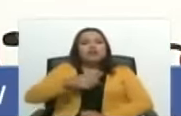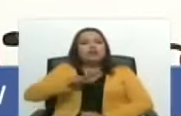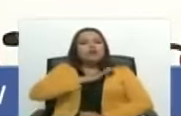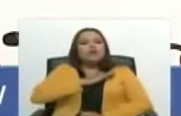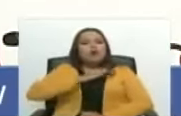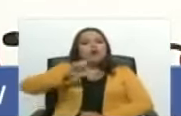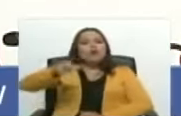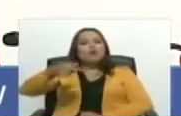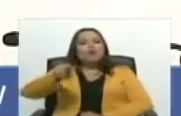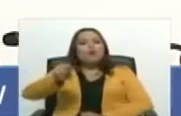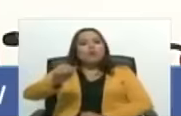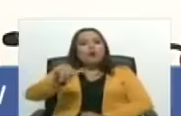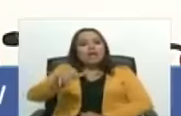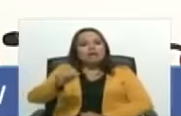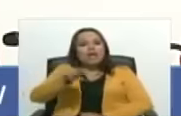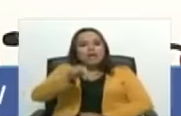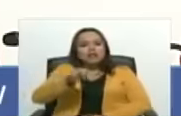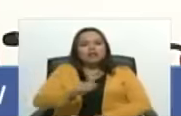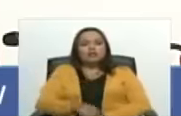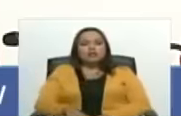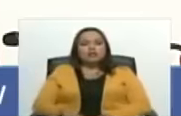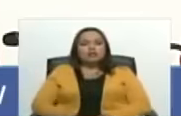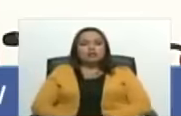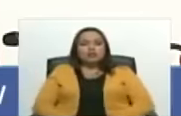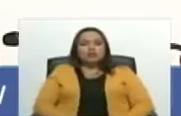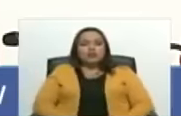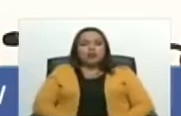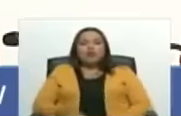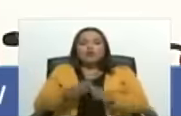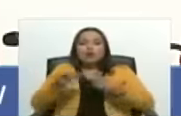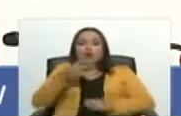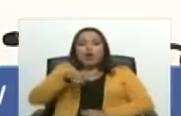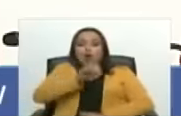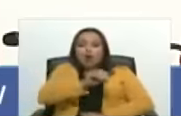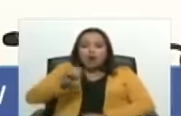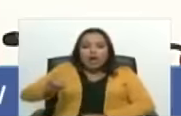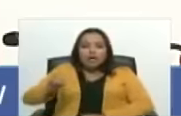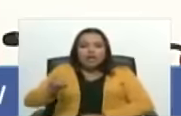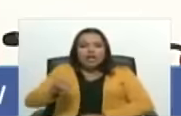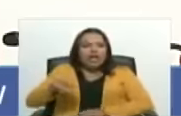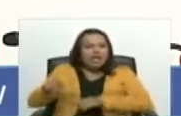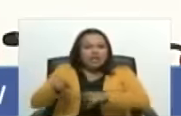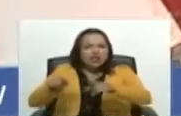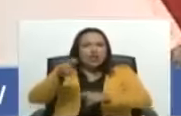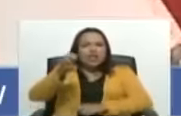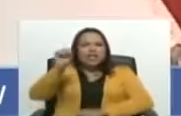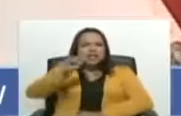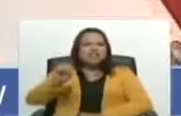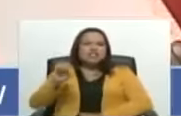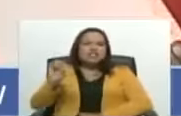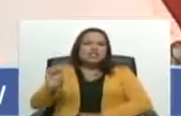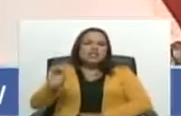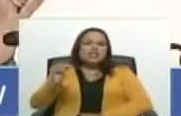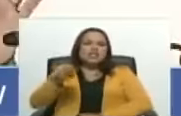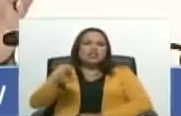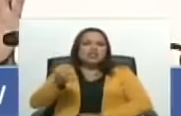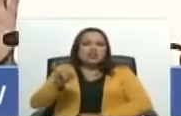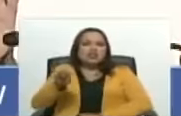esté al oeste del río Esequibo le pertenece por historia a Venezuela. Eso no está en